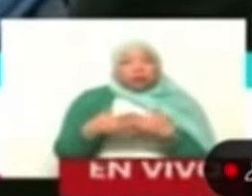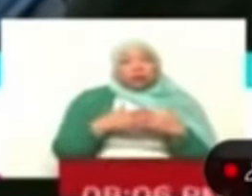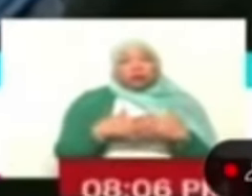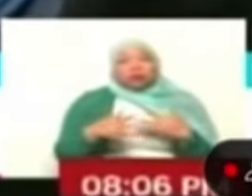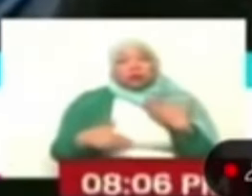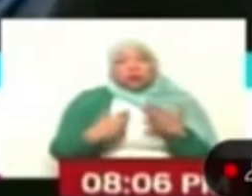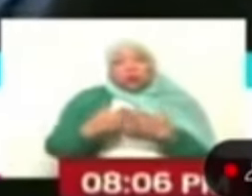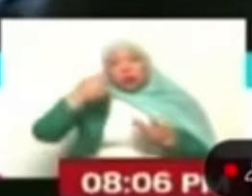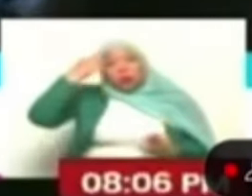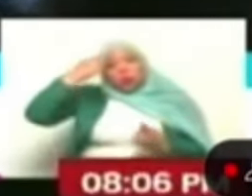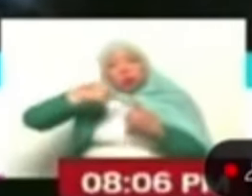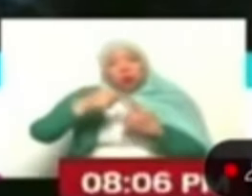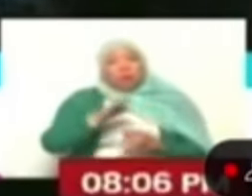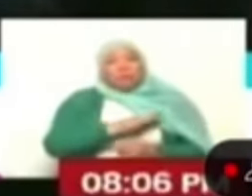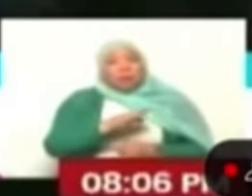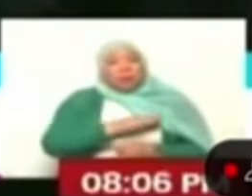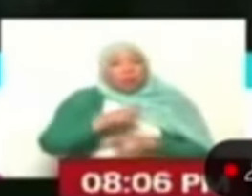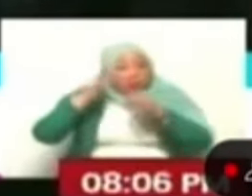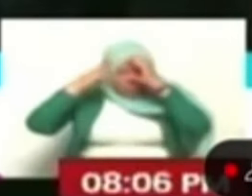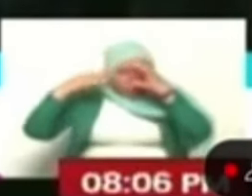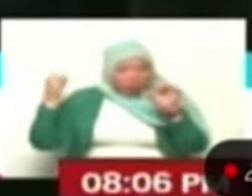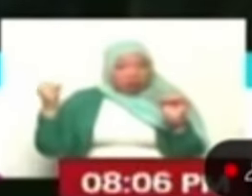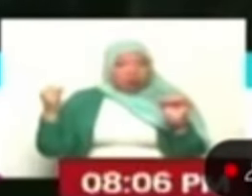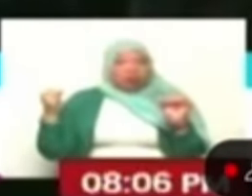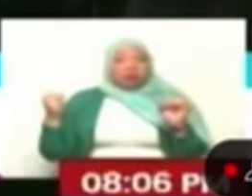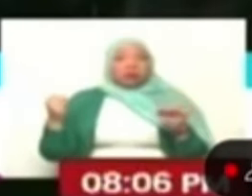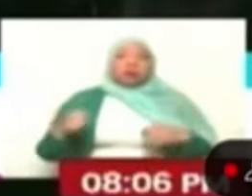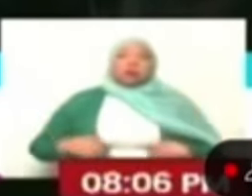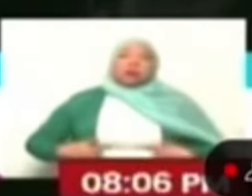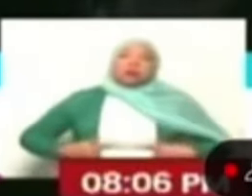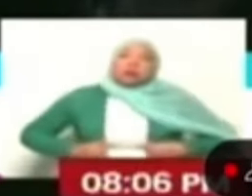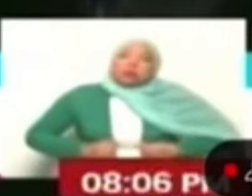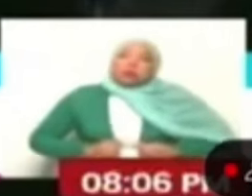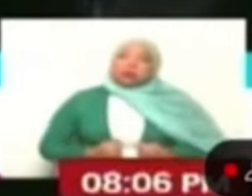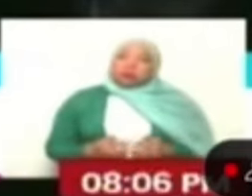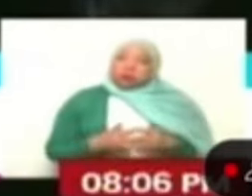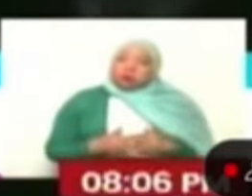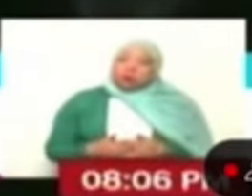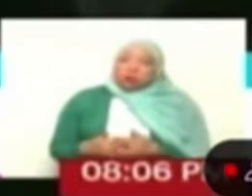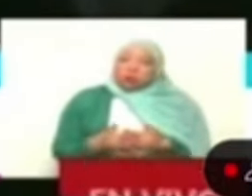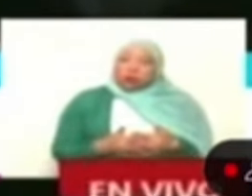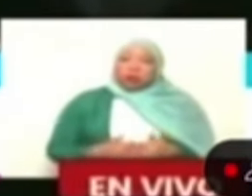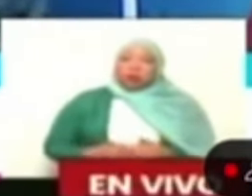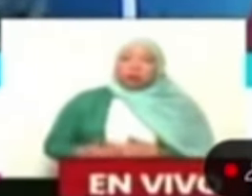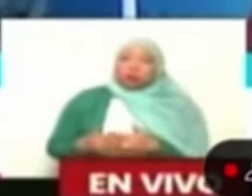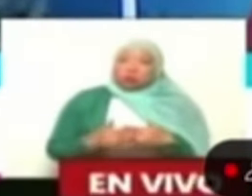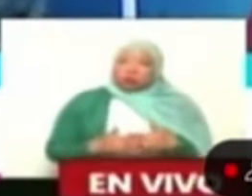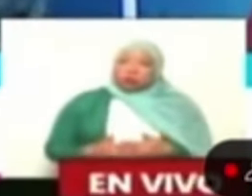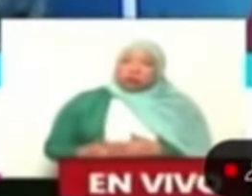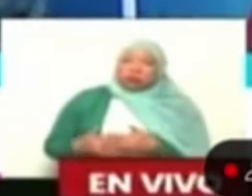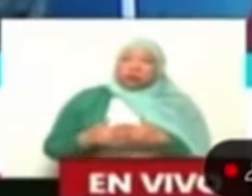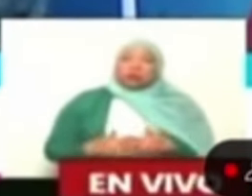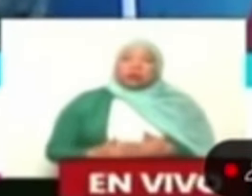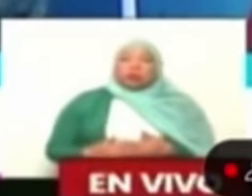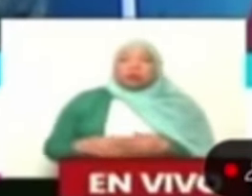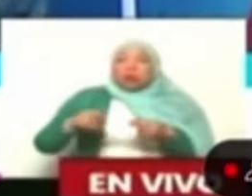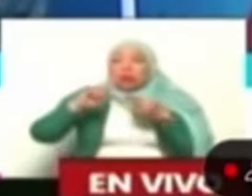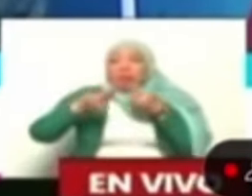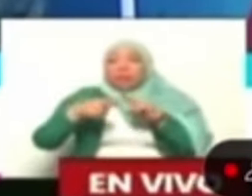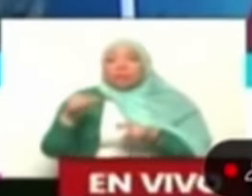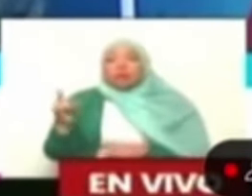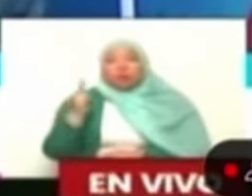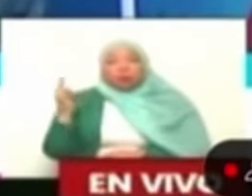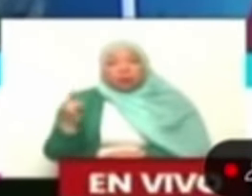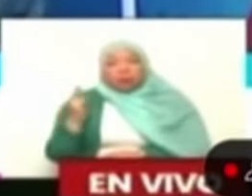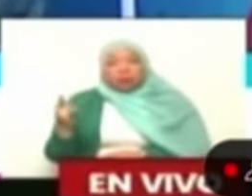está dirigiendo desde la propia embajada de Estados Unidos en La Paz. Ahí